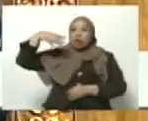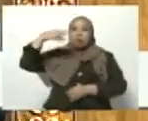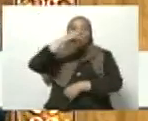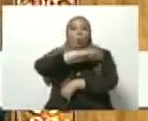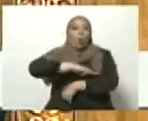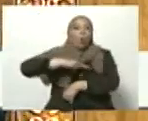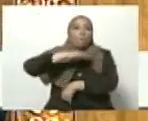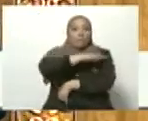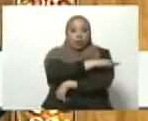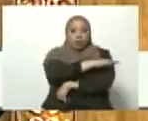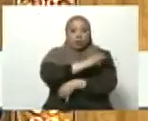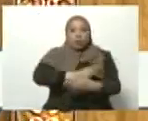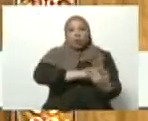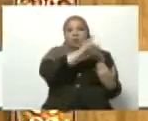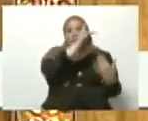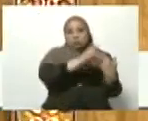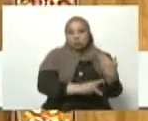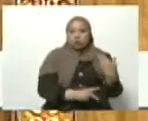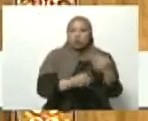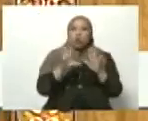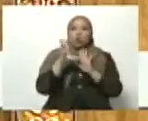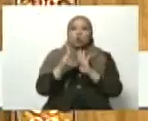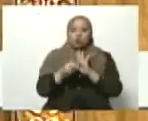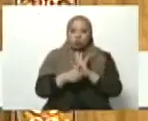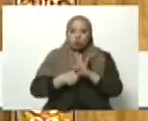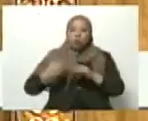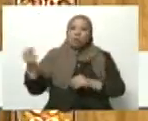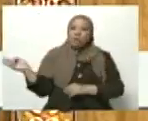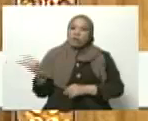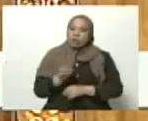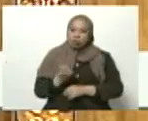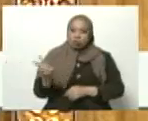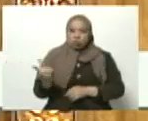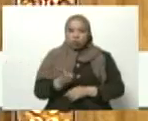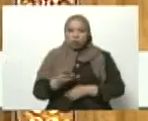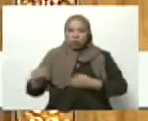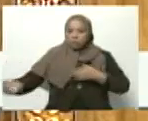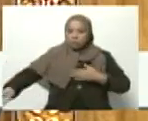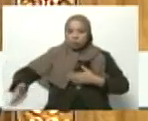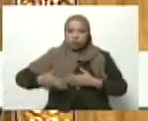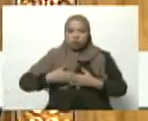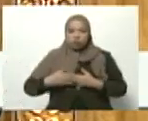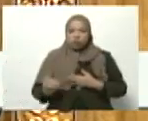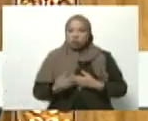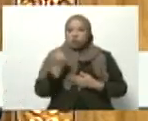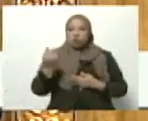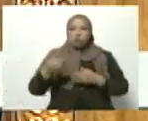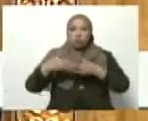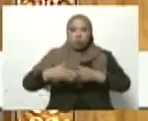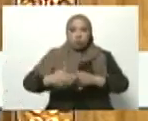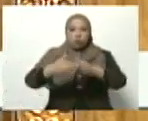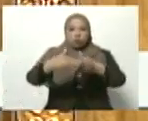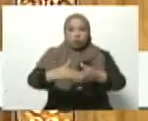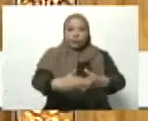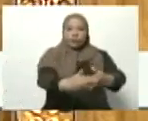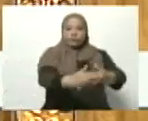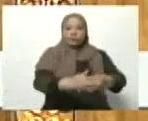gente estaba planificando quitarle todo a Venezuela, todo, bloqueo total, ni un solo barco que saliera de